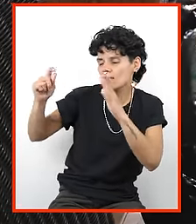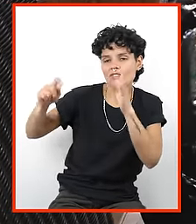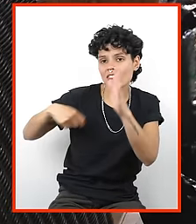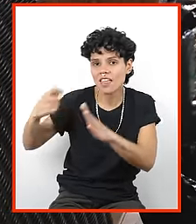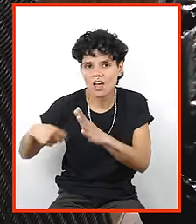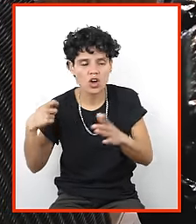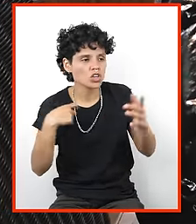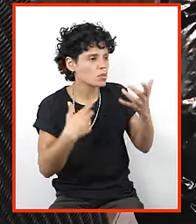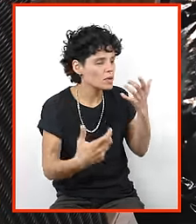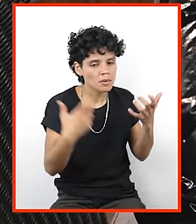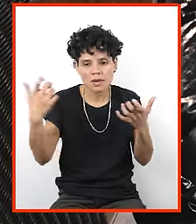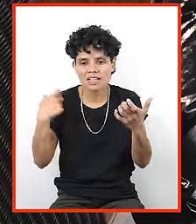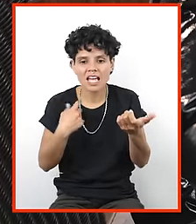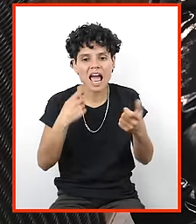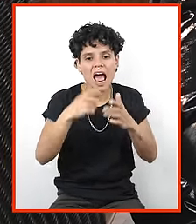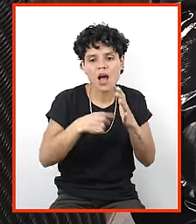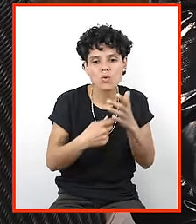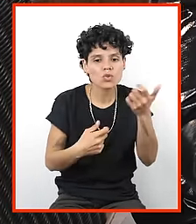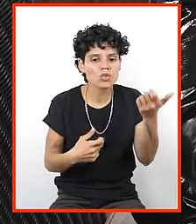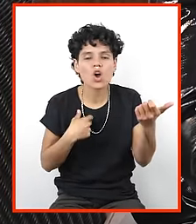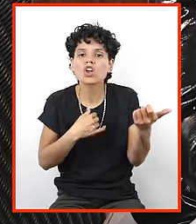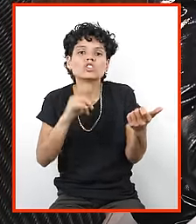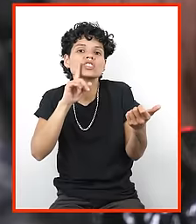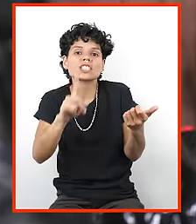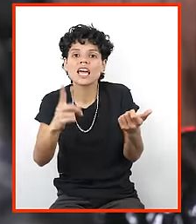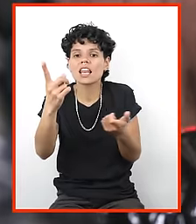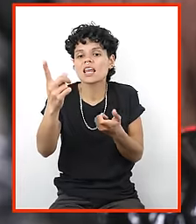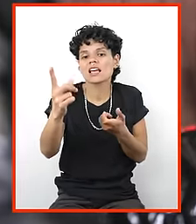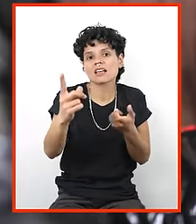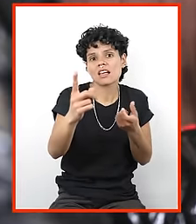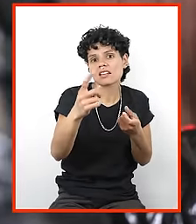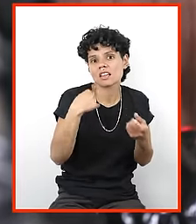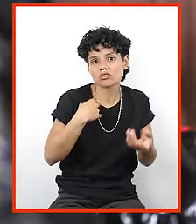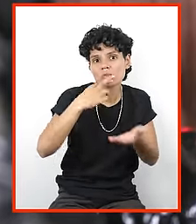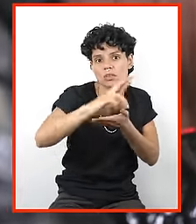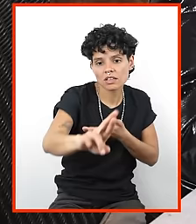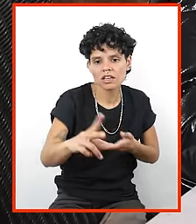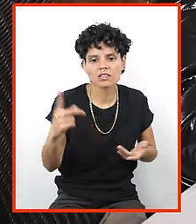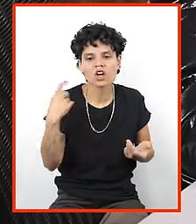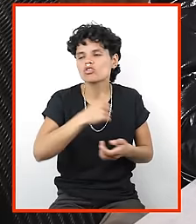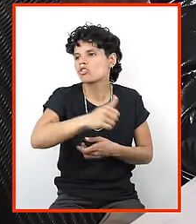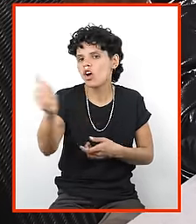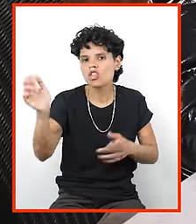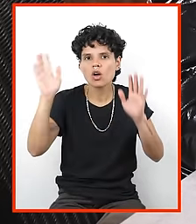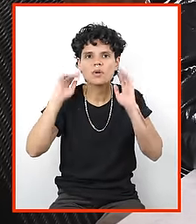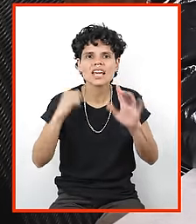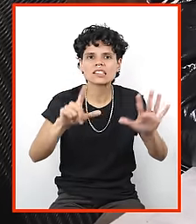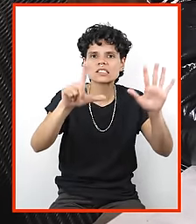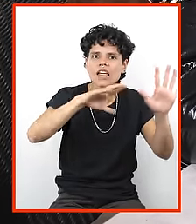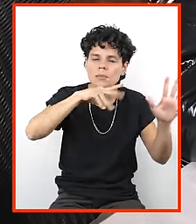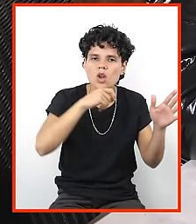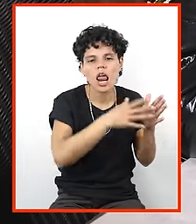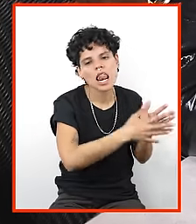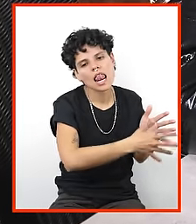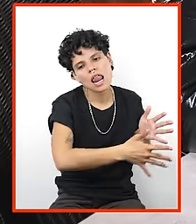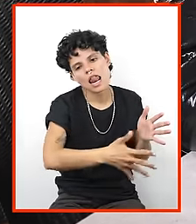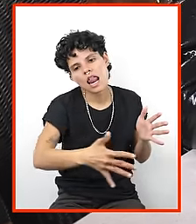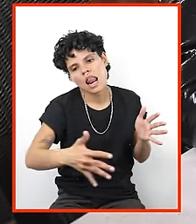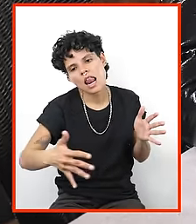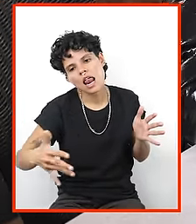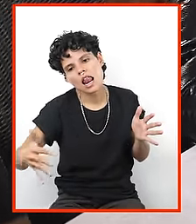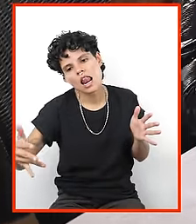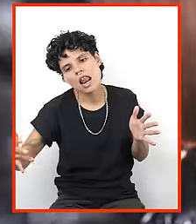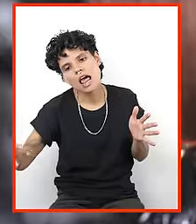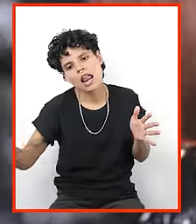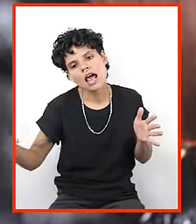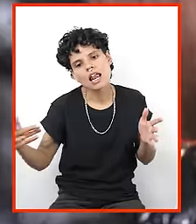del rodaje de un video. Entonces mandé un audio, no sé por favor quién fue el que escuchó ese audio, porque mandé todos un audio como de 7 minutos. Todos lo escuchamos. Y entre